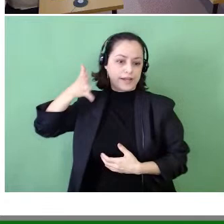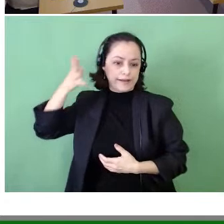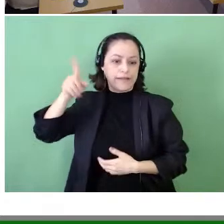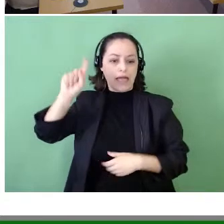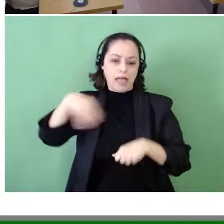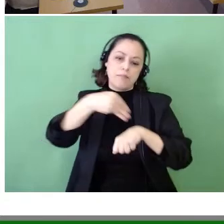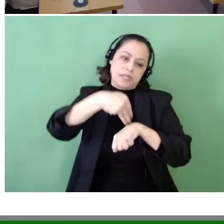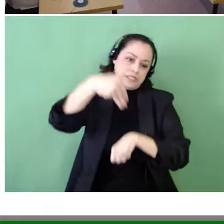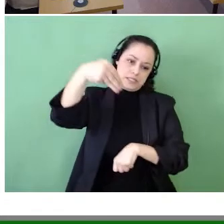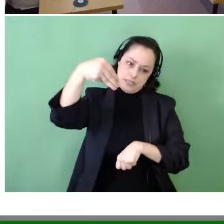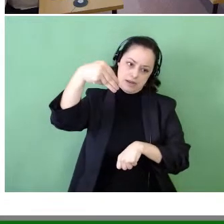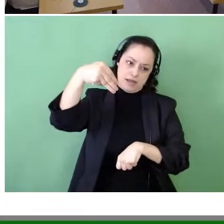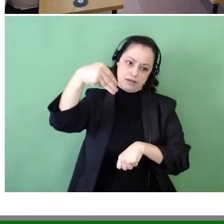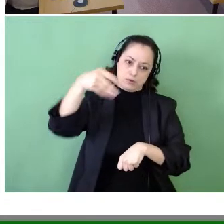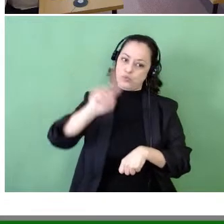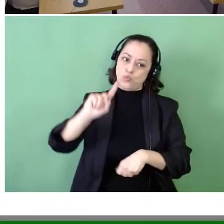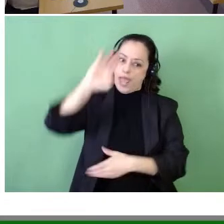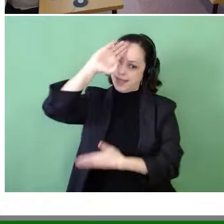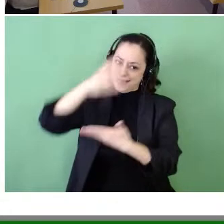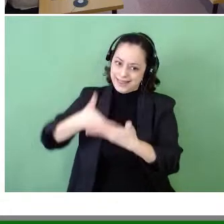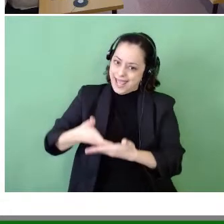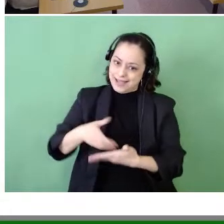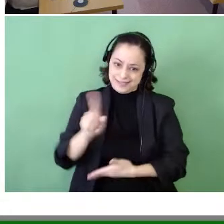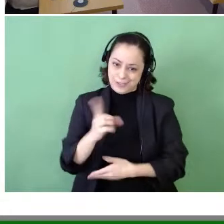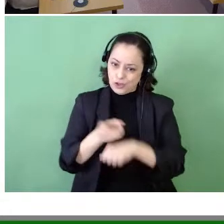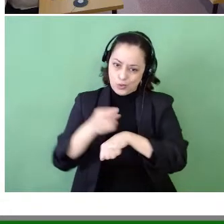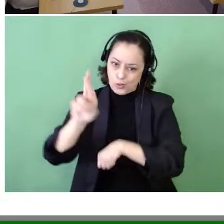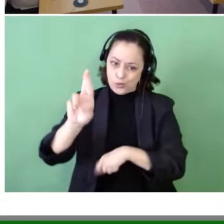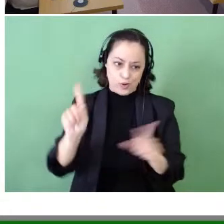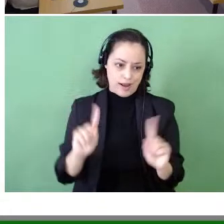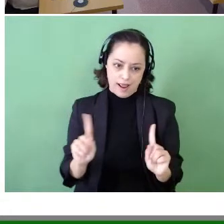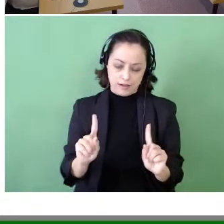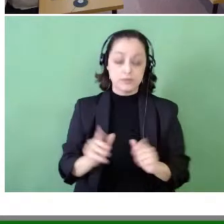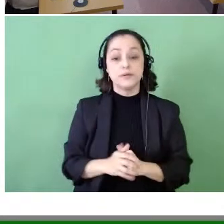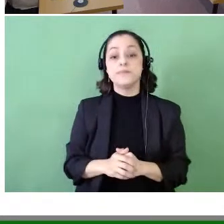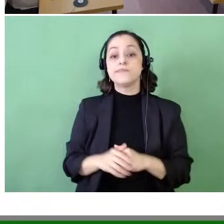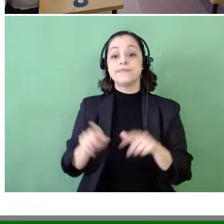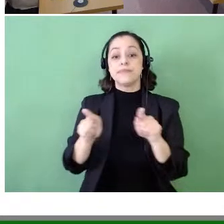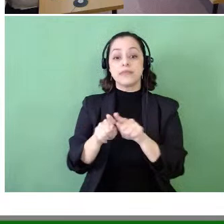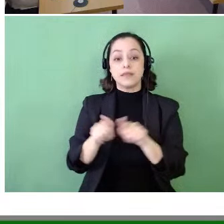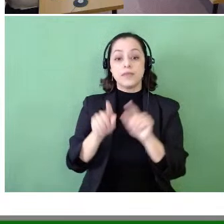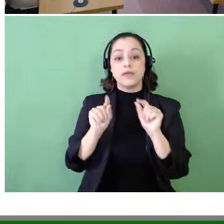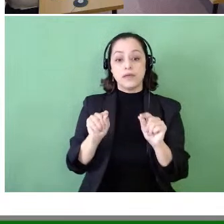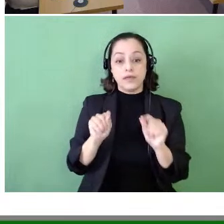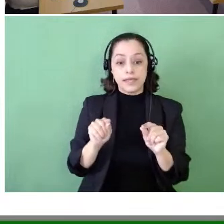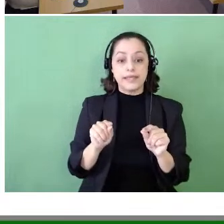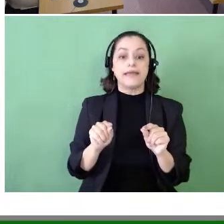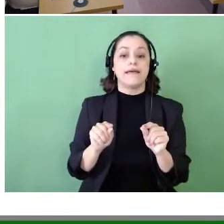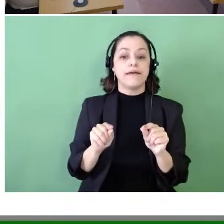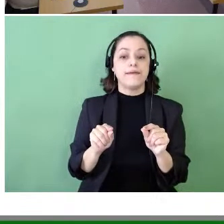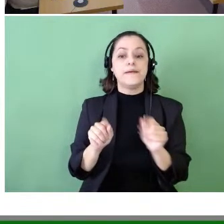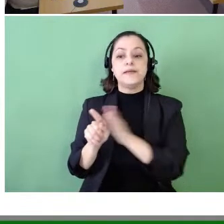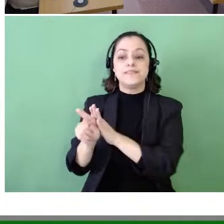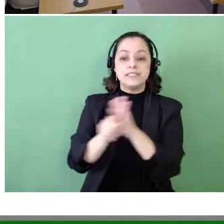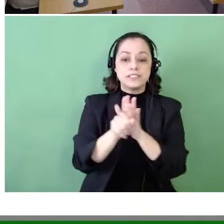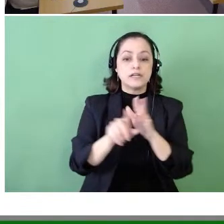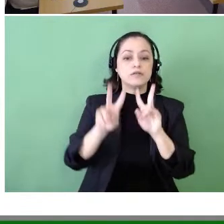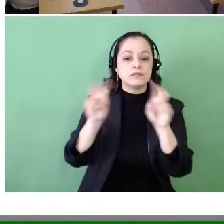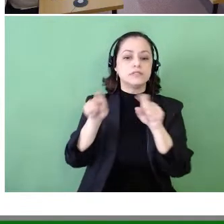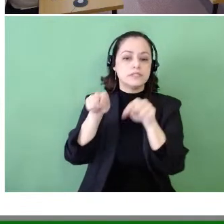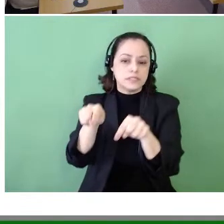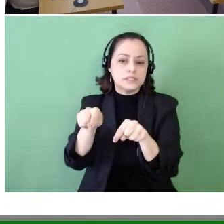no una tesis. Y entonces que no asisten tesis brasileñas acerca de ese tema y también